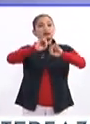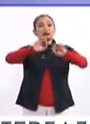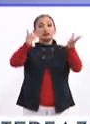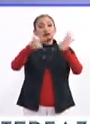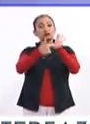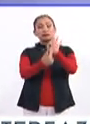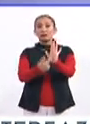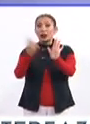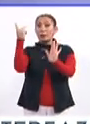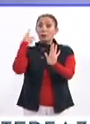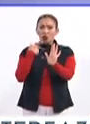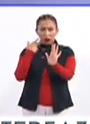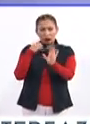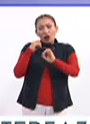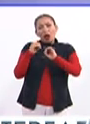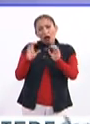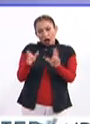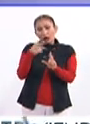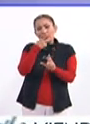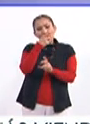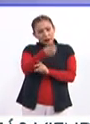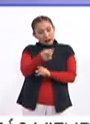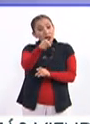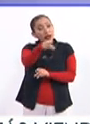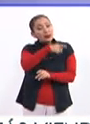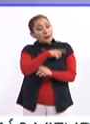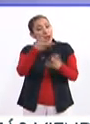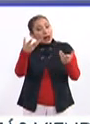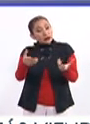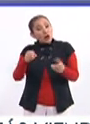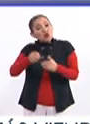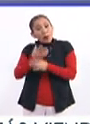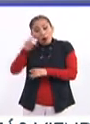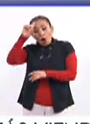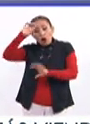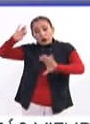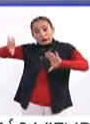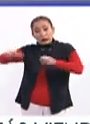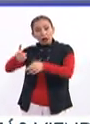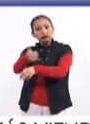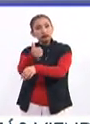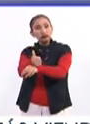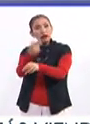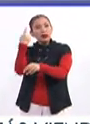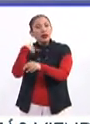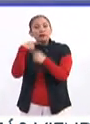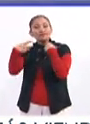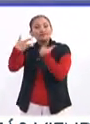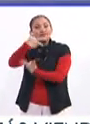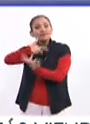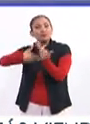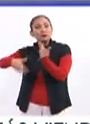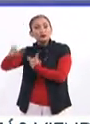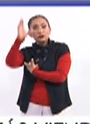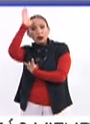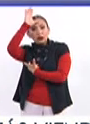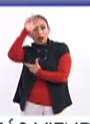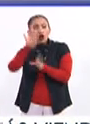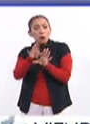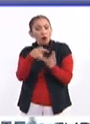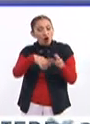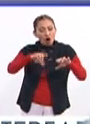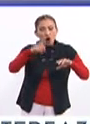claro de índole político, por supuesto, de decir, se va a crear un Consejo de Diplomacia Cultural, que es un consejo